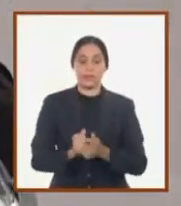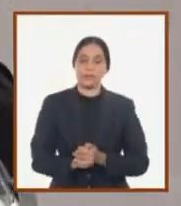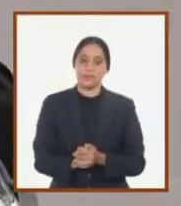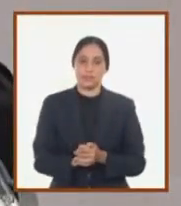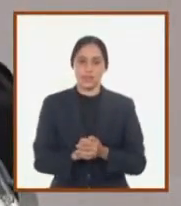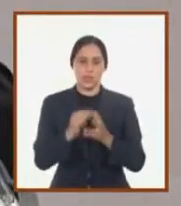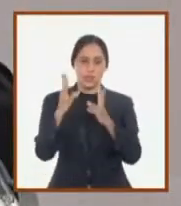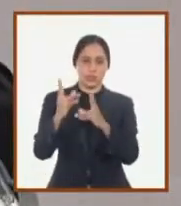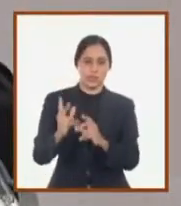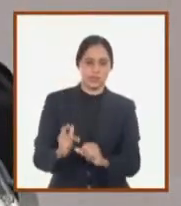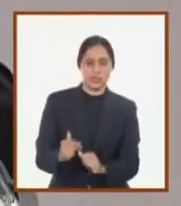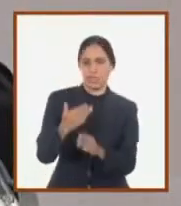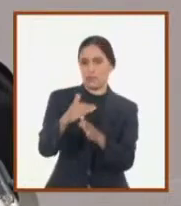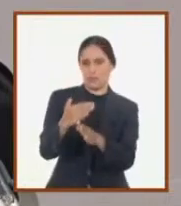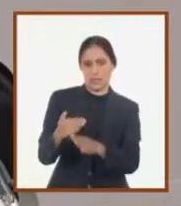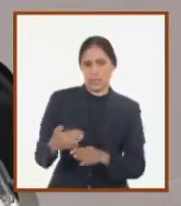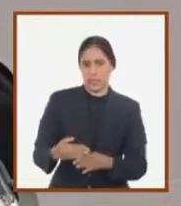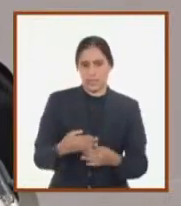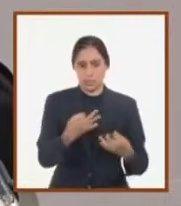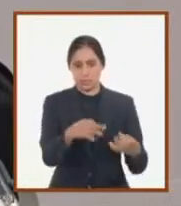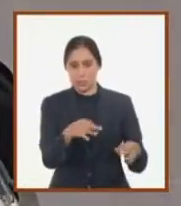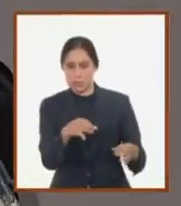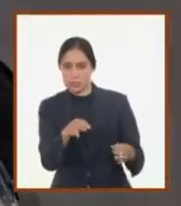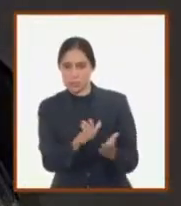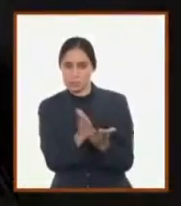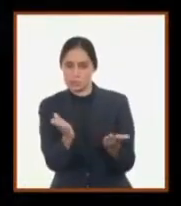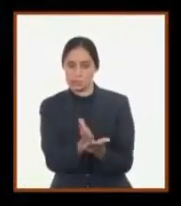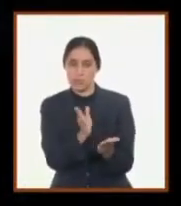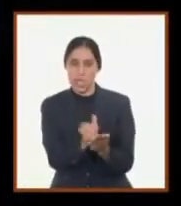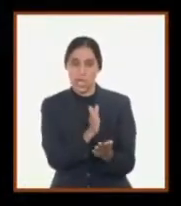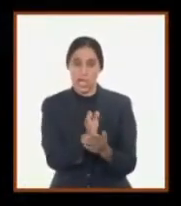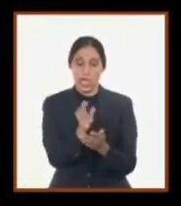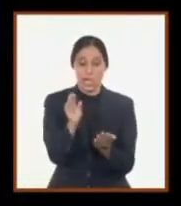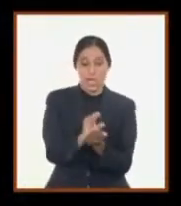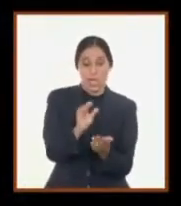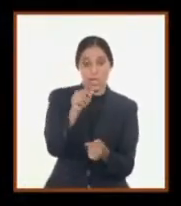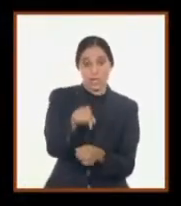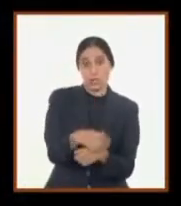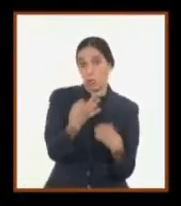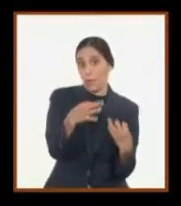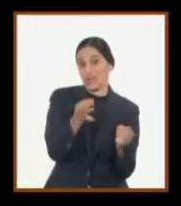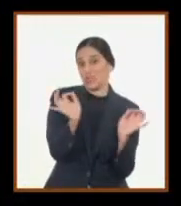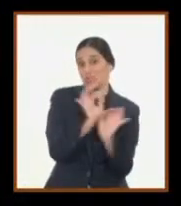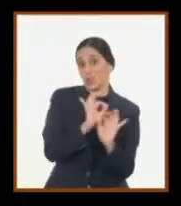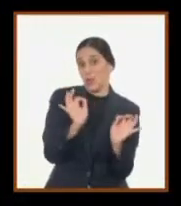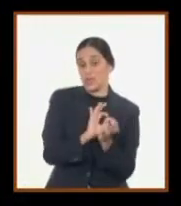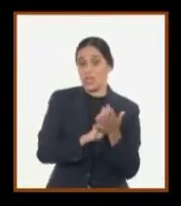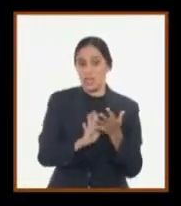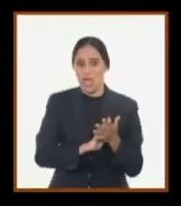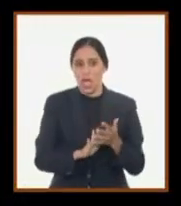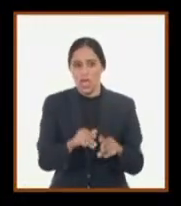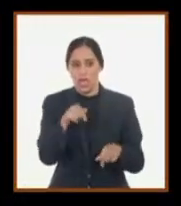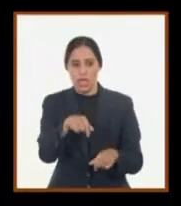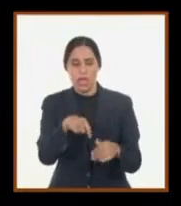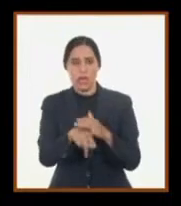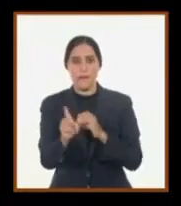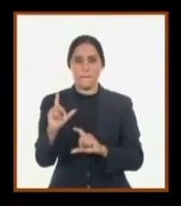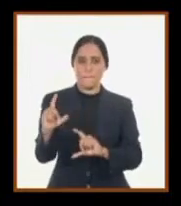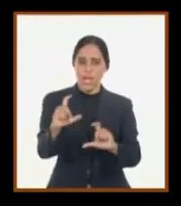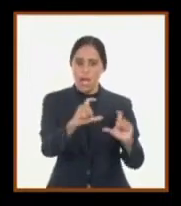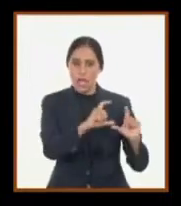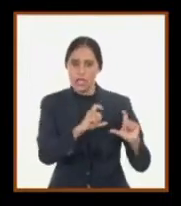importante de documentos eh incluso documentos que no habían salido en otro momento imágenes mapas